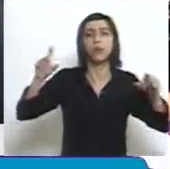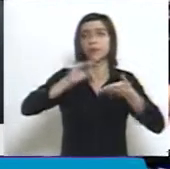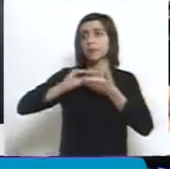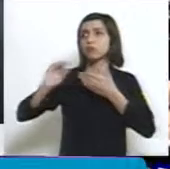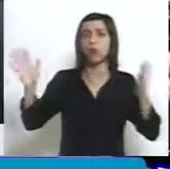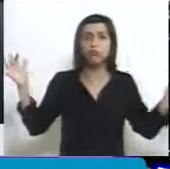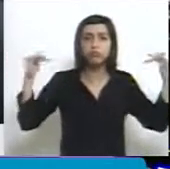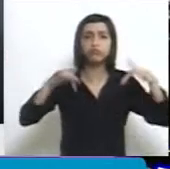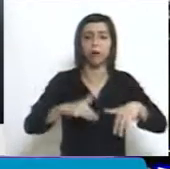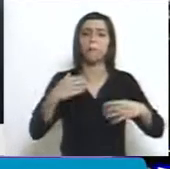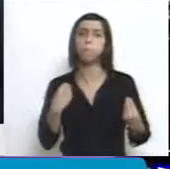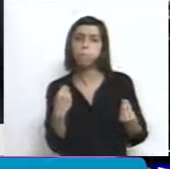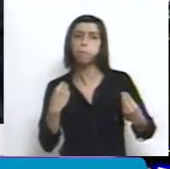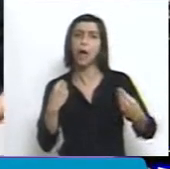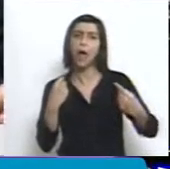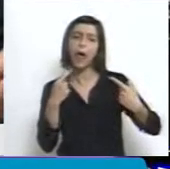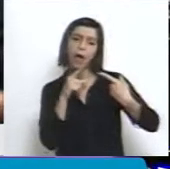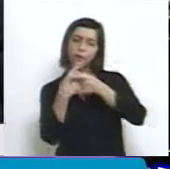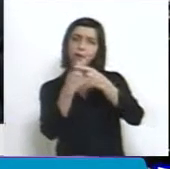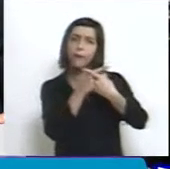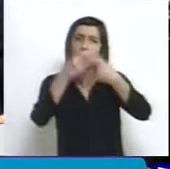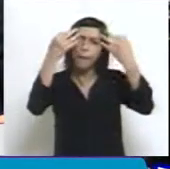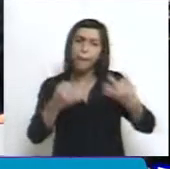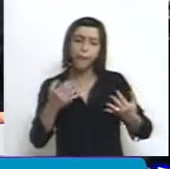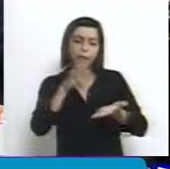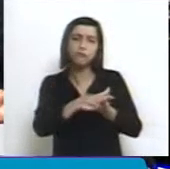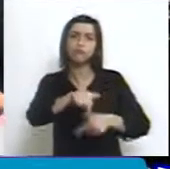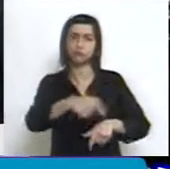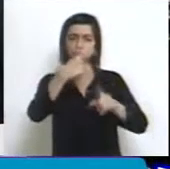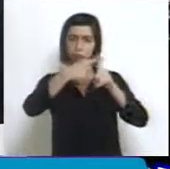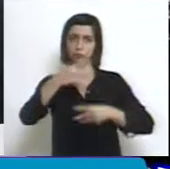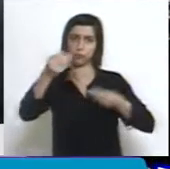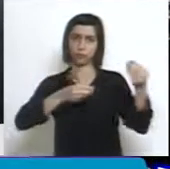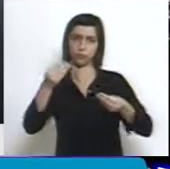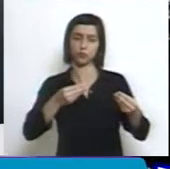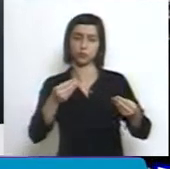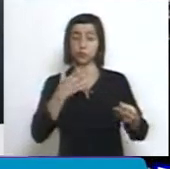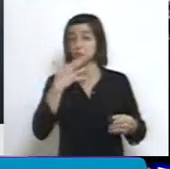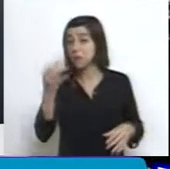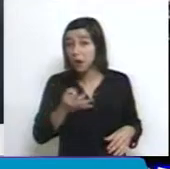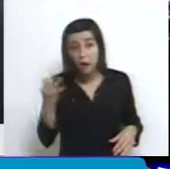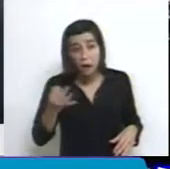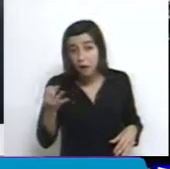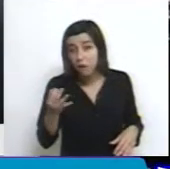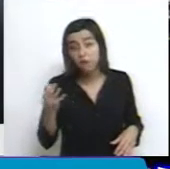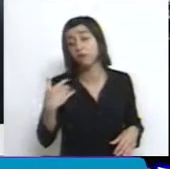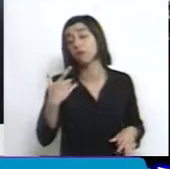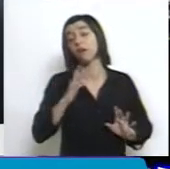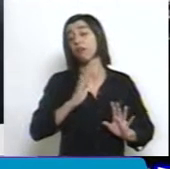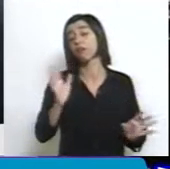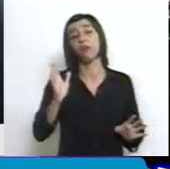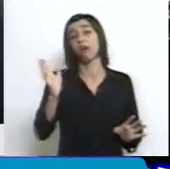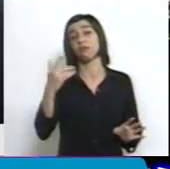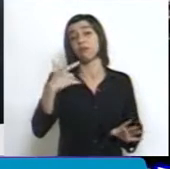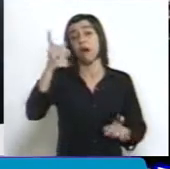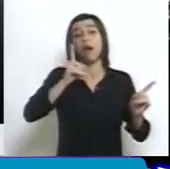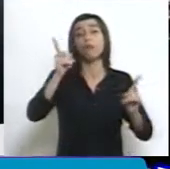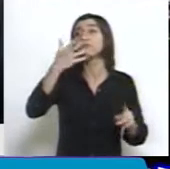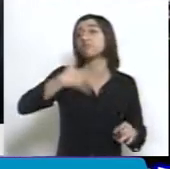debate de cada presupuesto. La verdad es que lamentablemente no siempre se comprendió esta